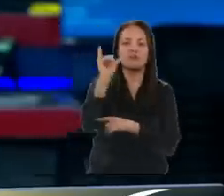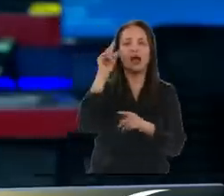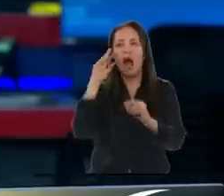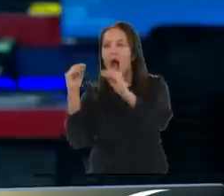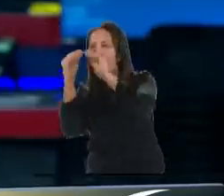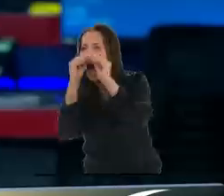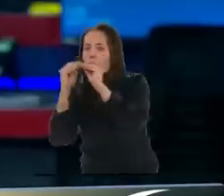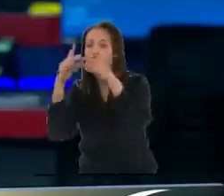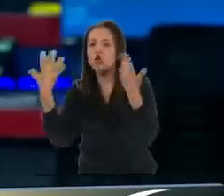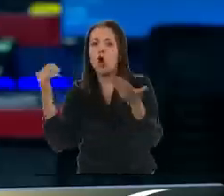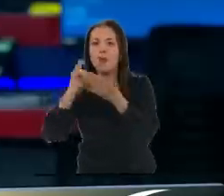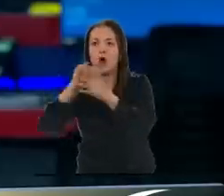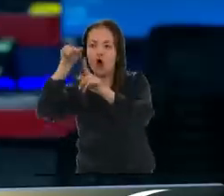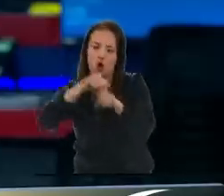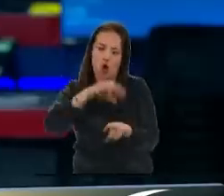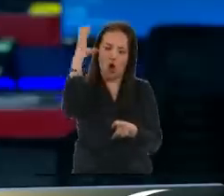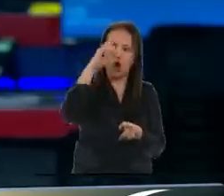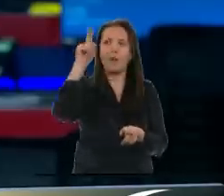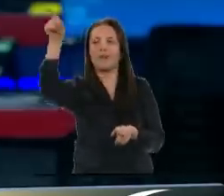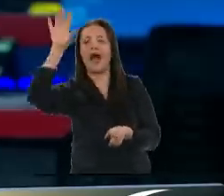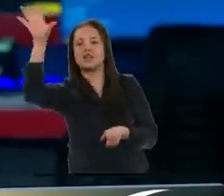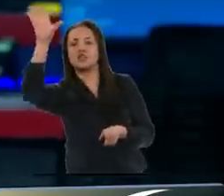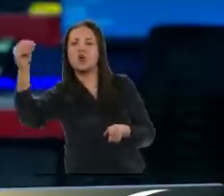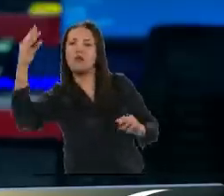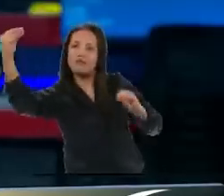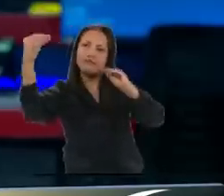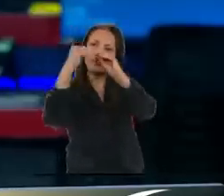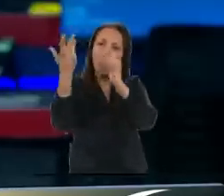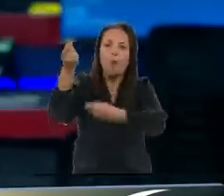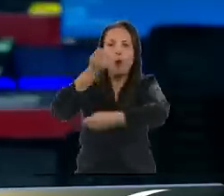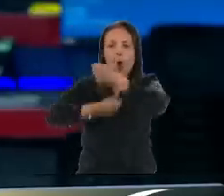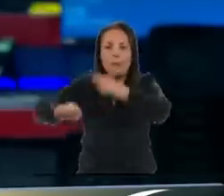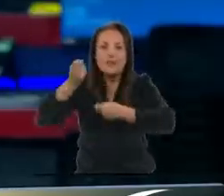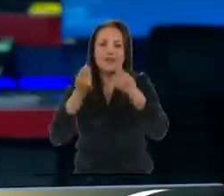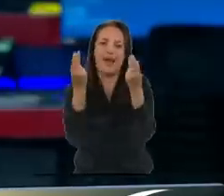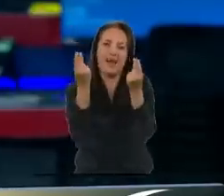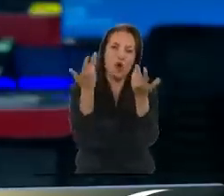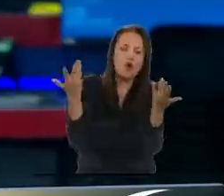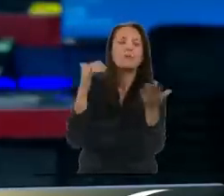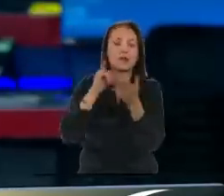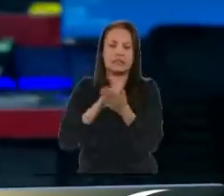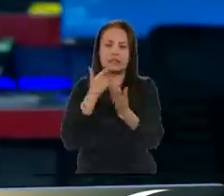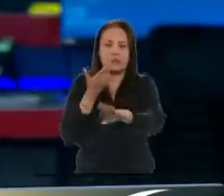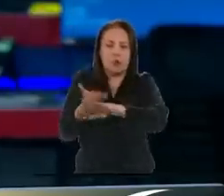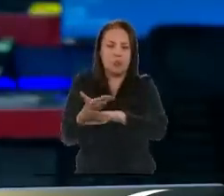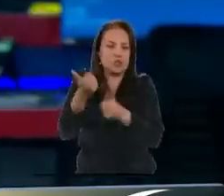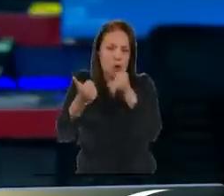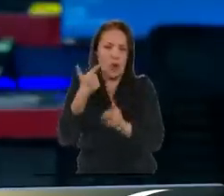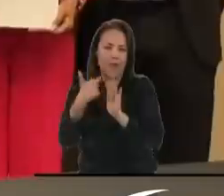entre Colombia y Sudáfrica con el fin de fortalecer lazos comerciales y económicos. Esta es la propuesta.